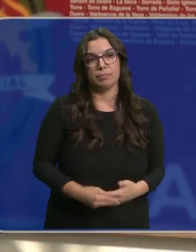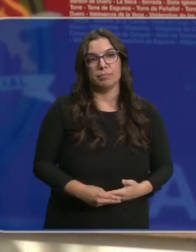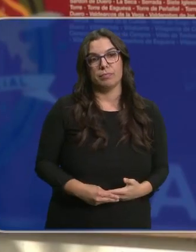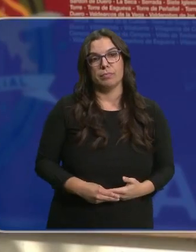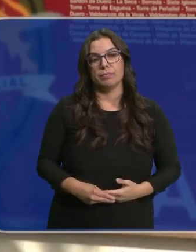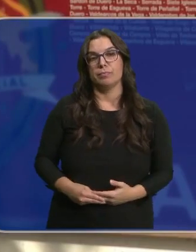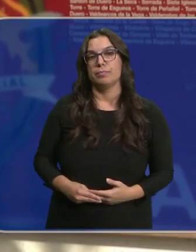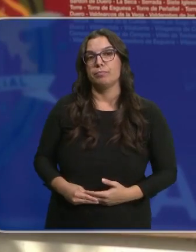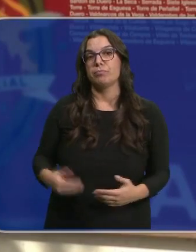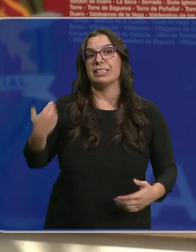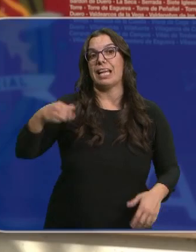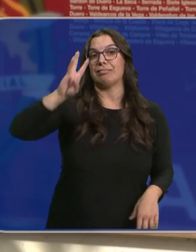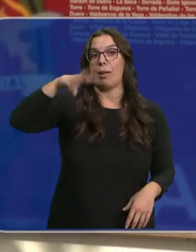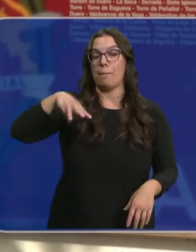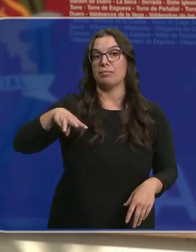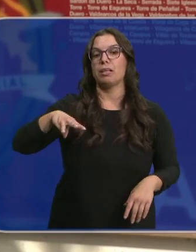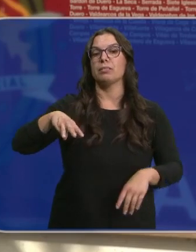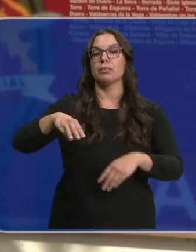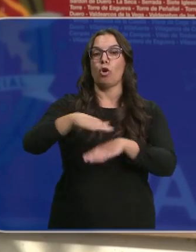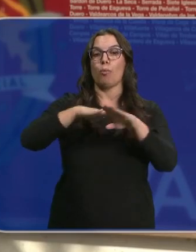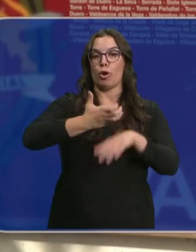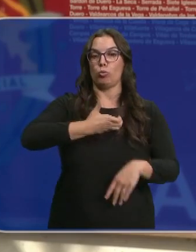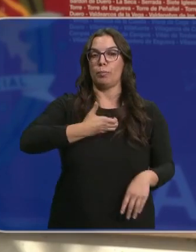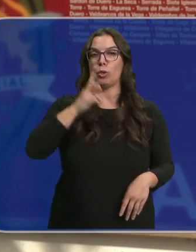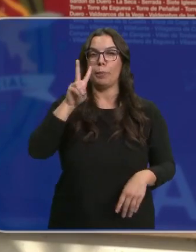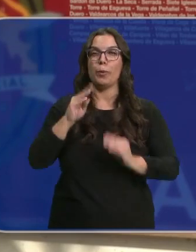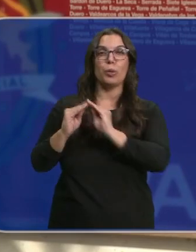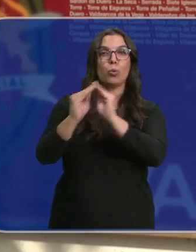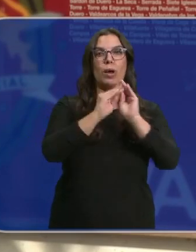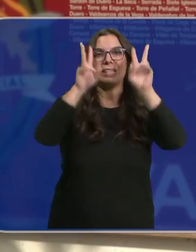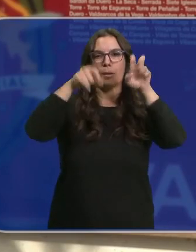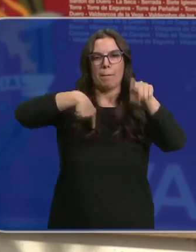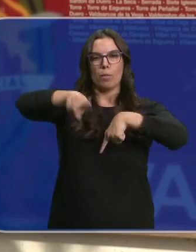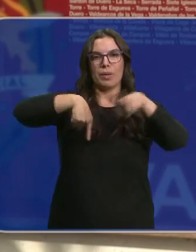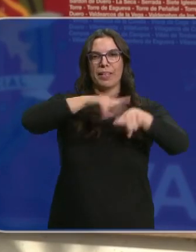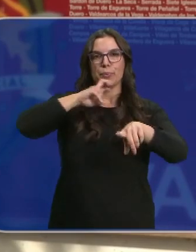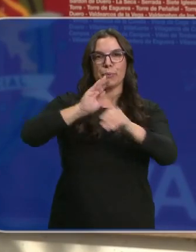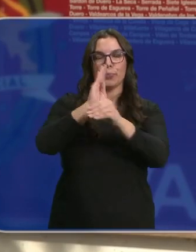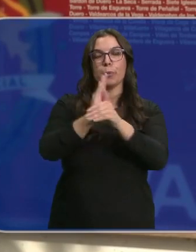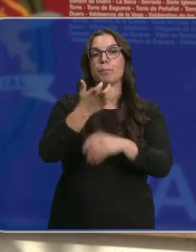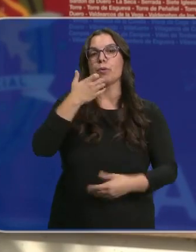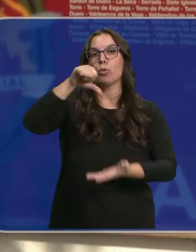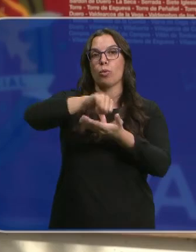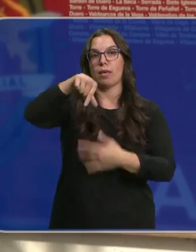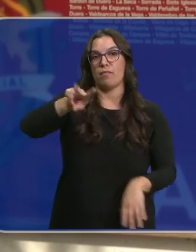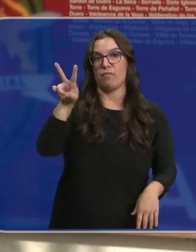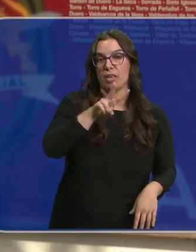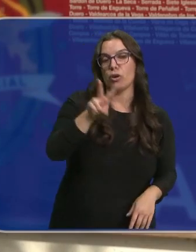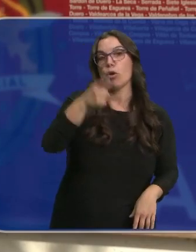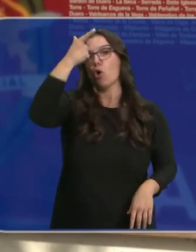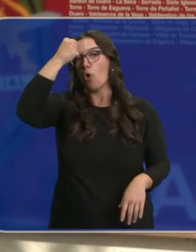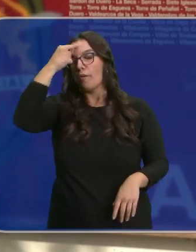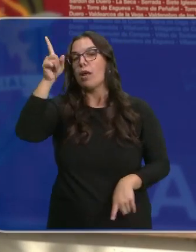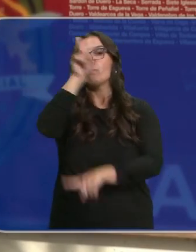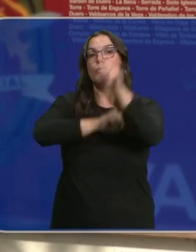Y en estos 3 primeros meses de gobierno vemos un denominador común, la movilidad sostenible. En ciudades como aquí, en Valladolid o en Ávila,